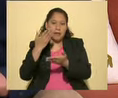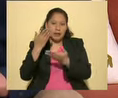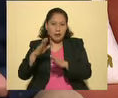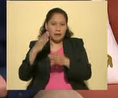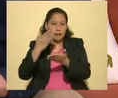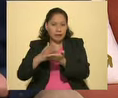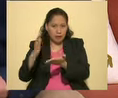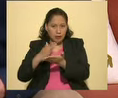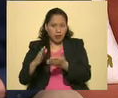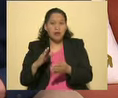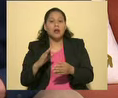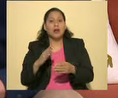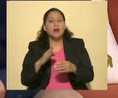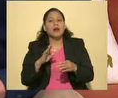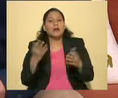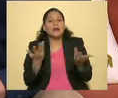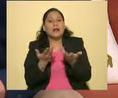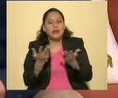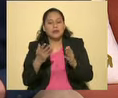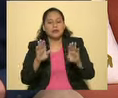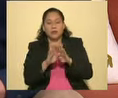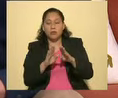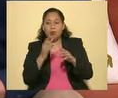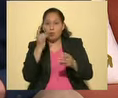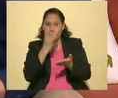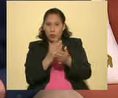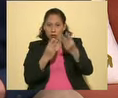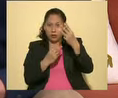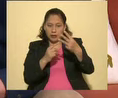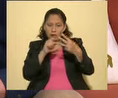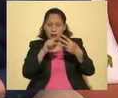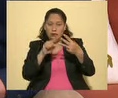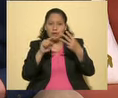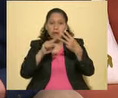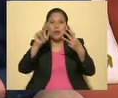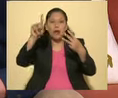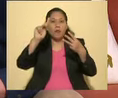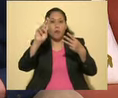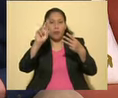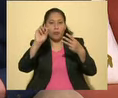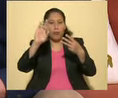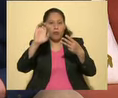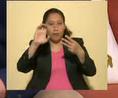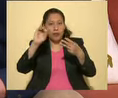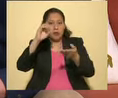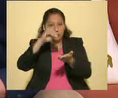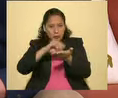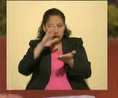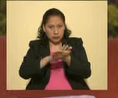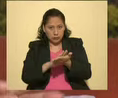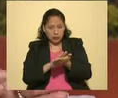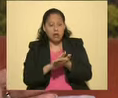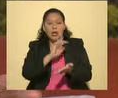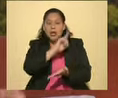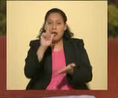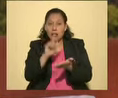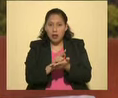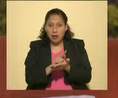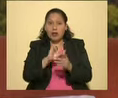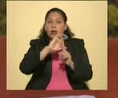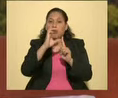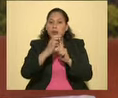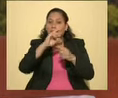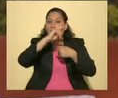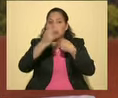Registradas. Registradas, ajá, ante la Profeco. O sea, realmente registradas ante la ley, ante la Comisión